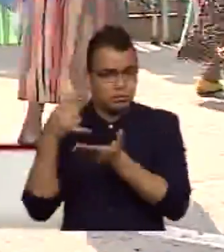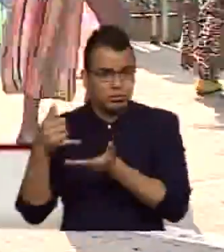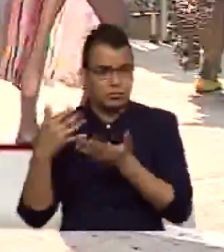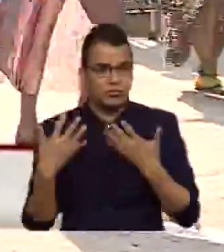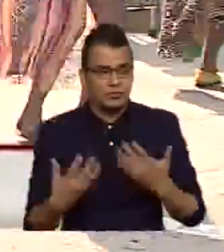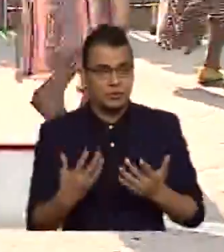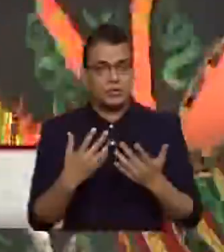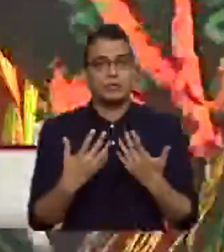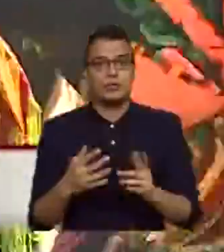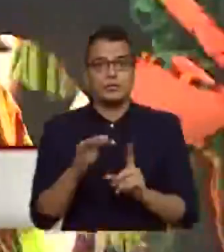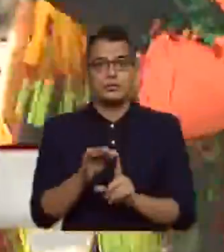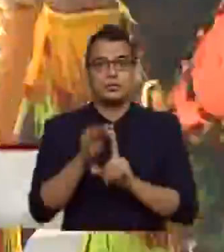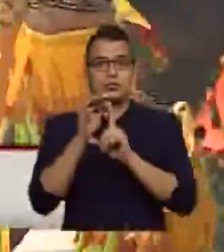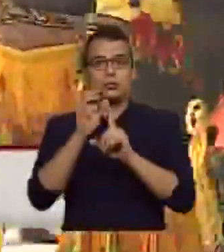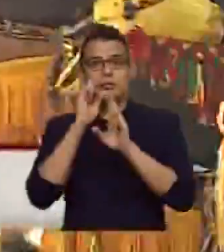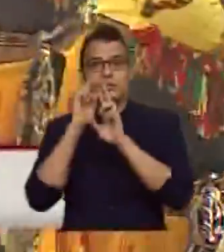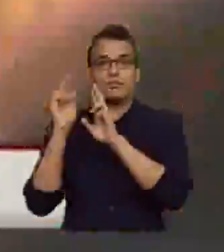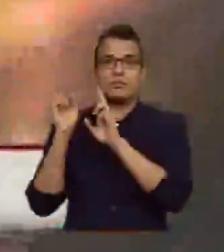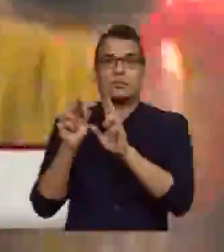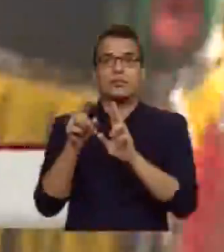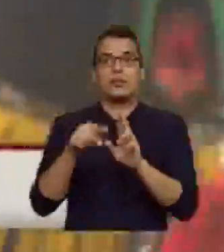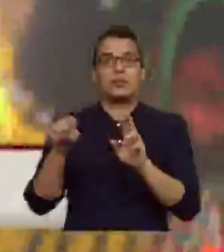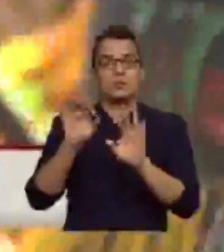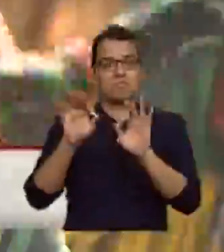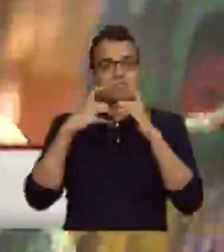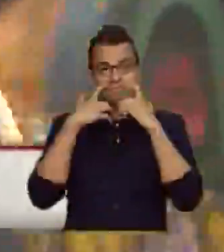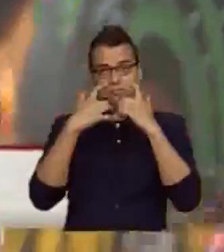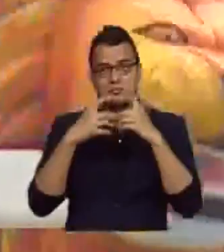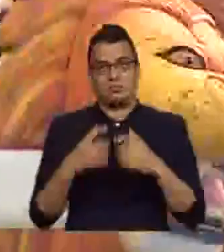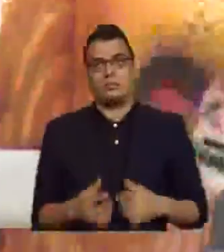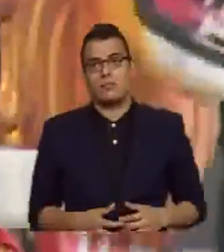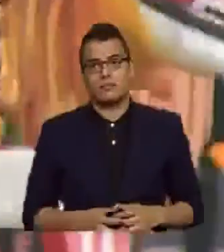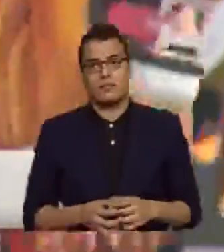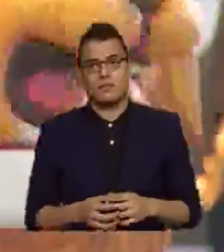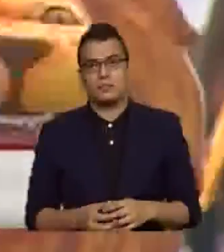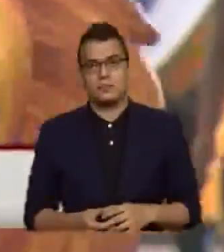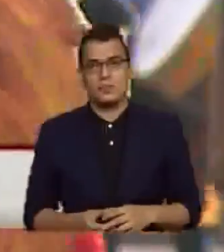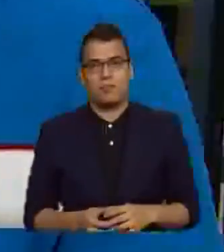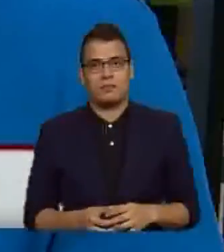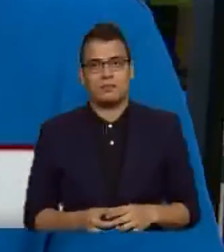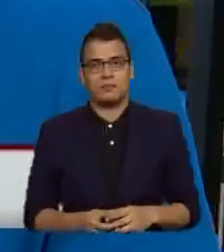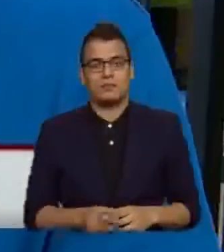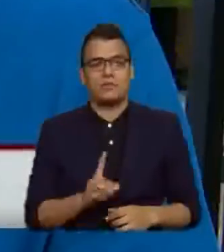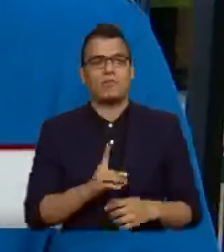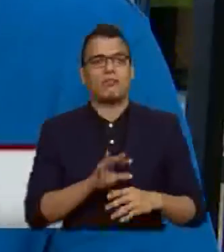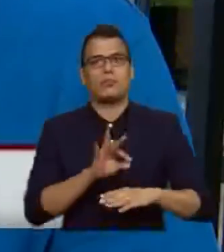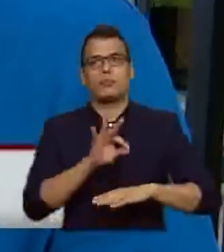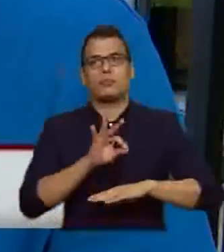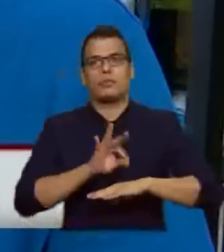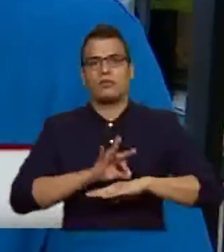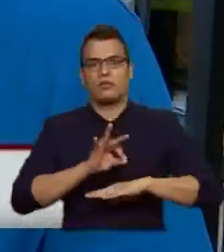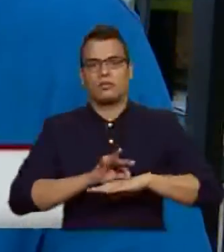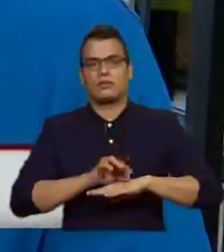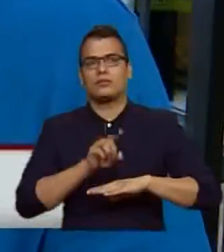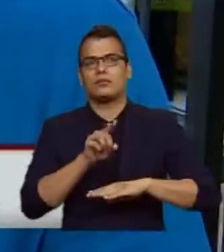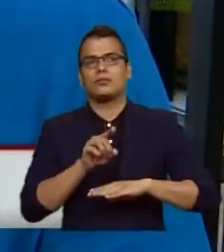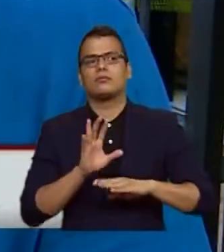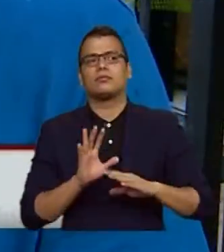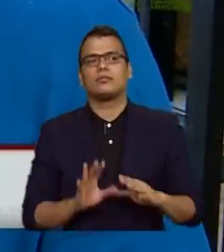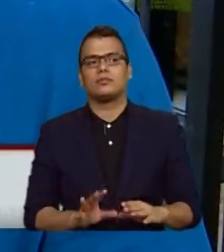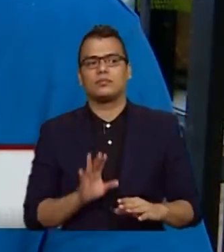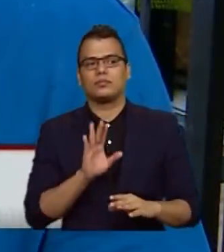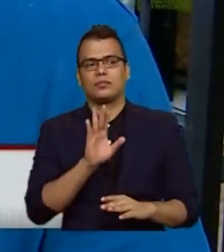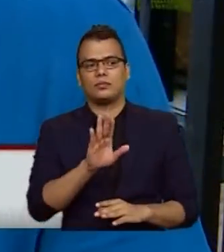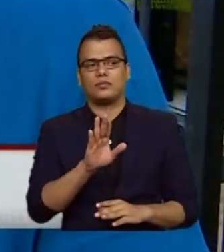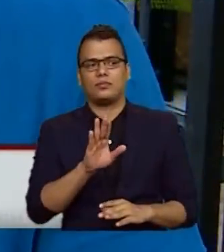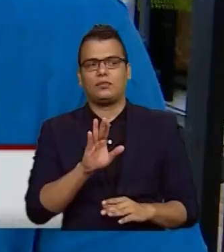reconocimientos especiales a organizaciones que se destacaron por su participación. La Fundación Tercícore como la más carnavalera,